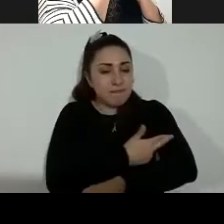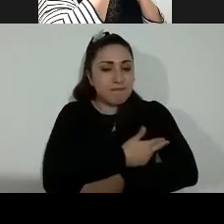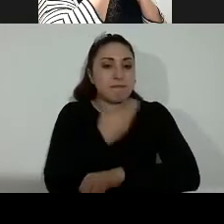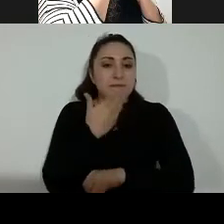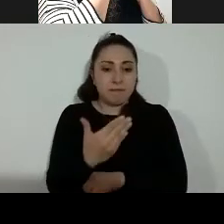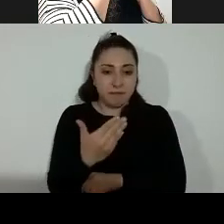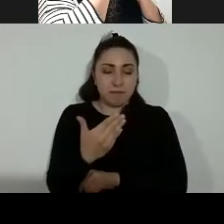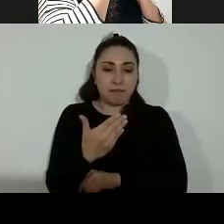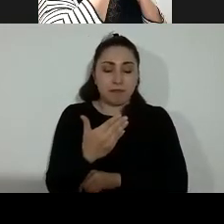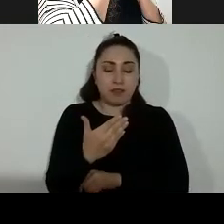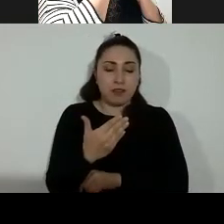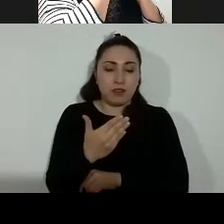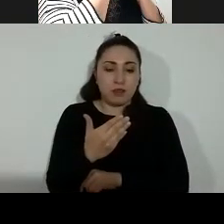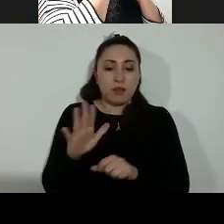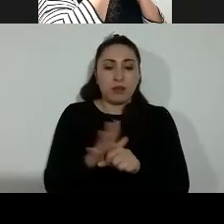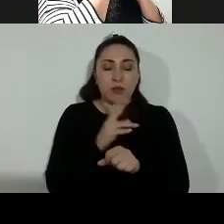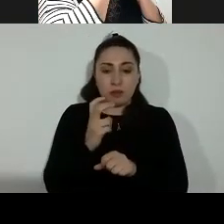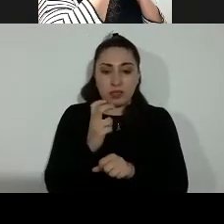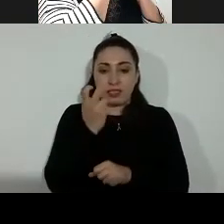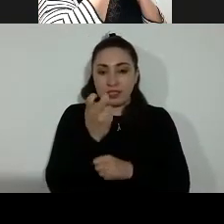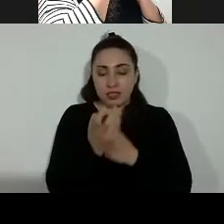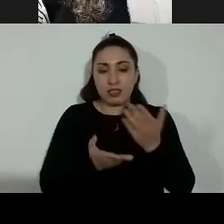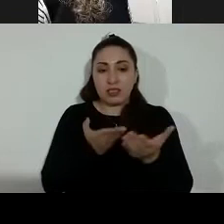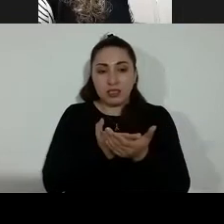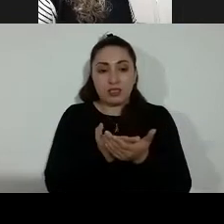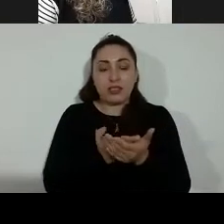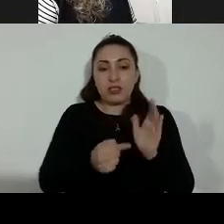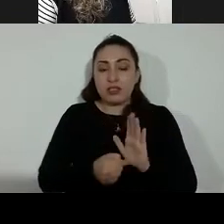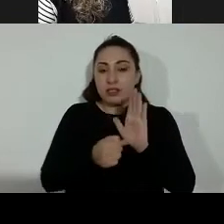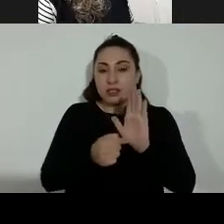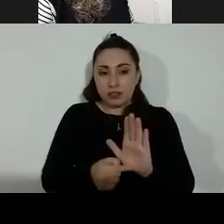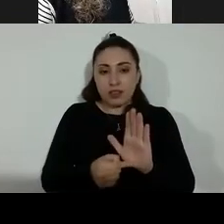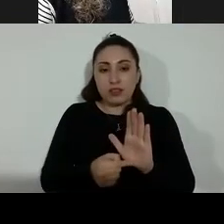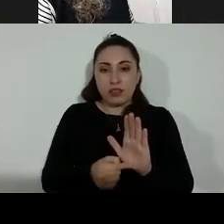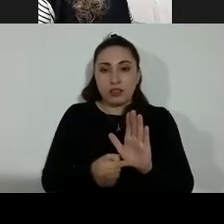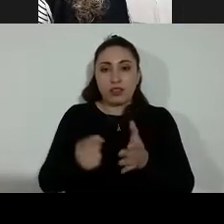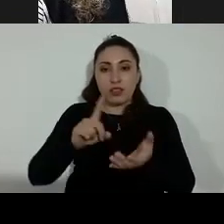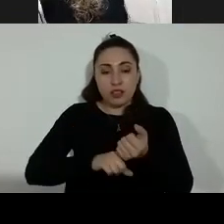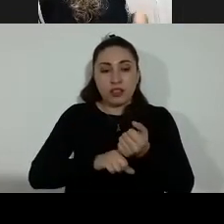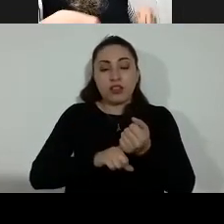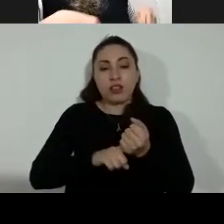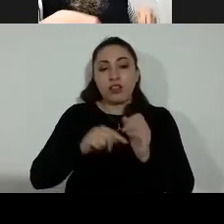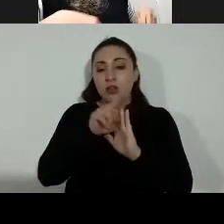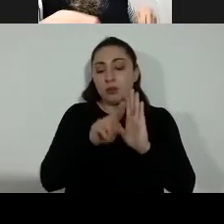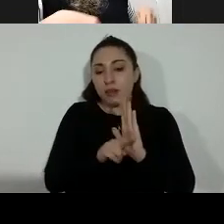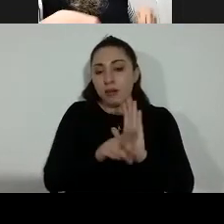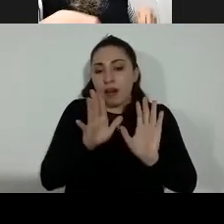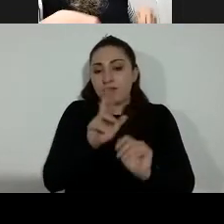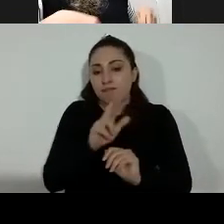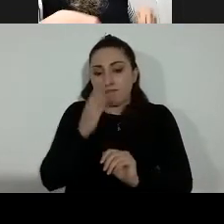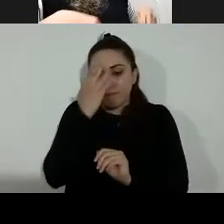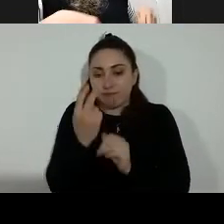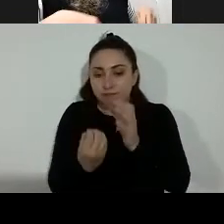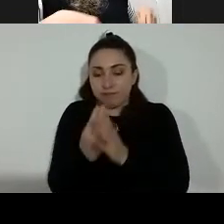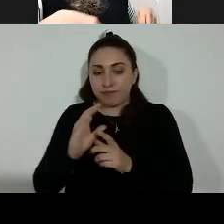viene la iniciativa que presentamos a normatividad y que la propia normatividad